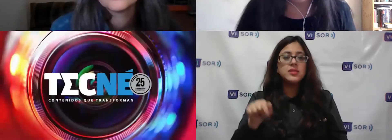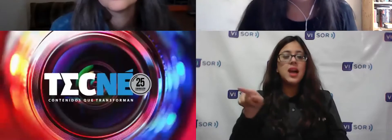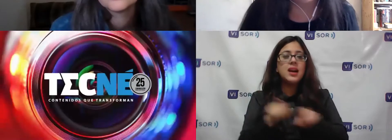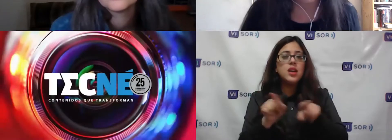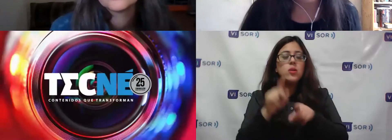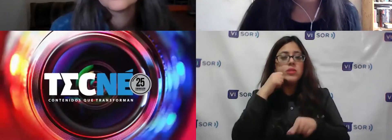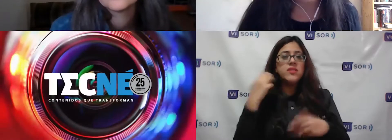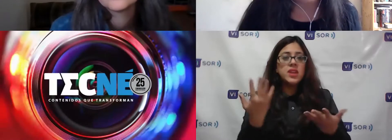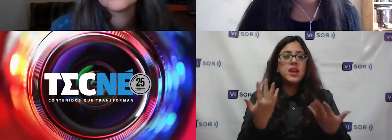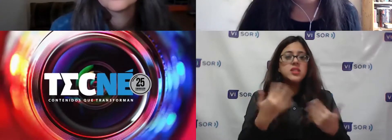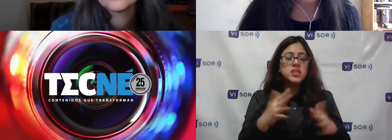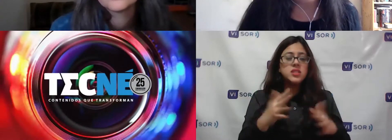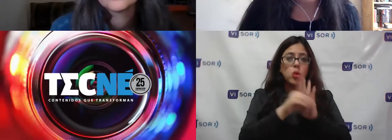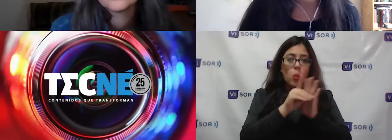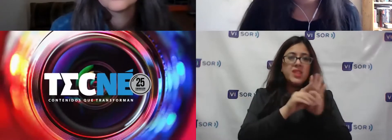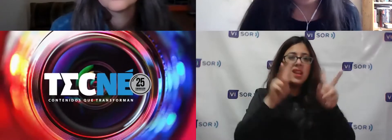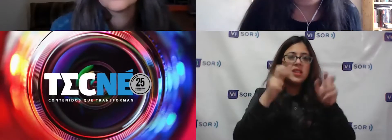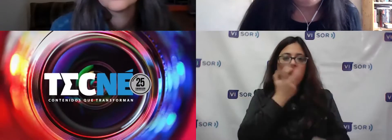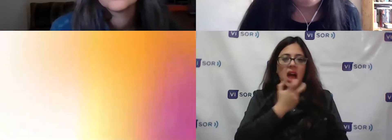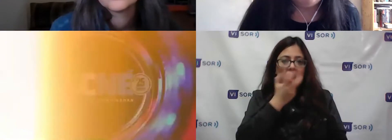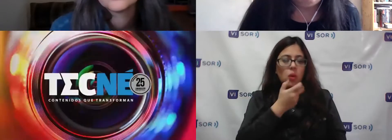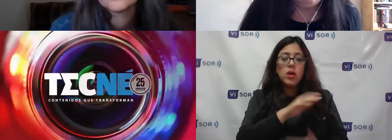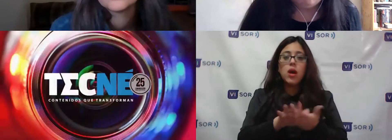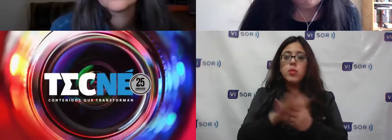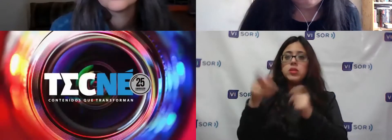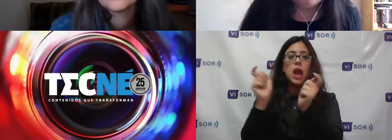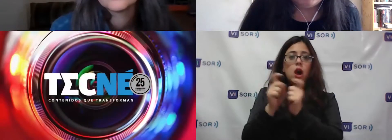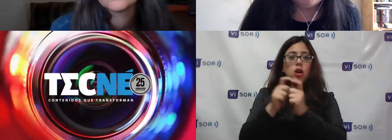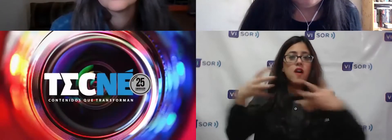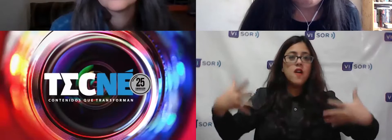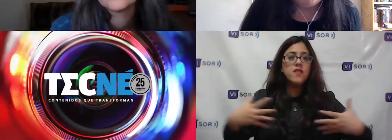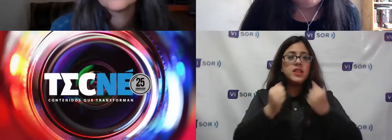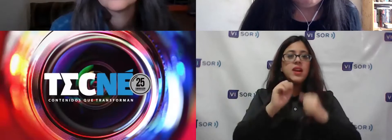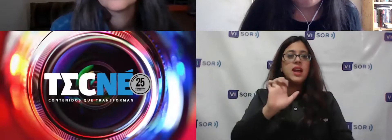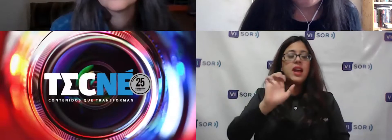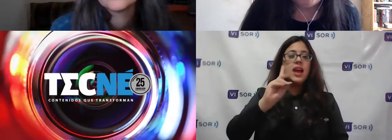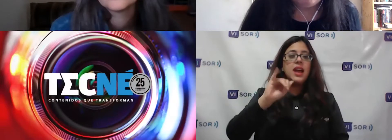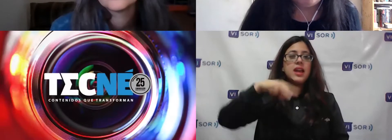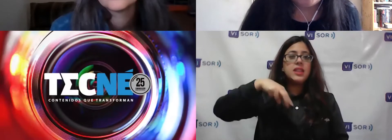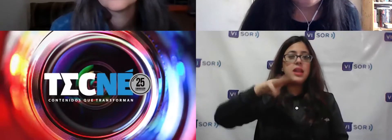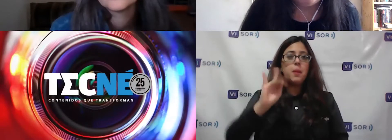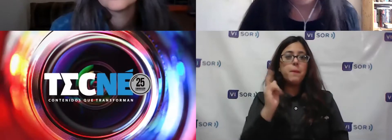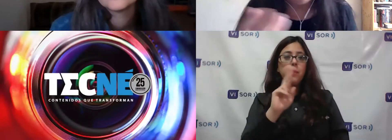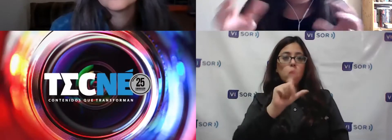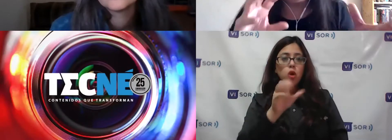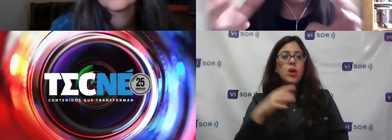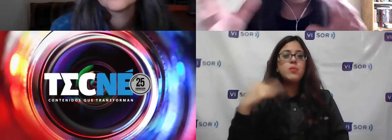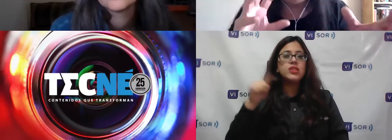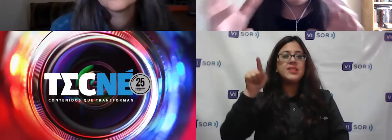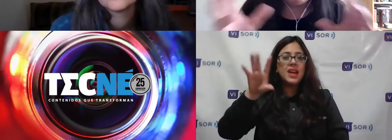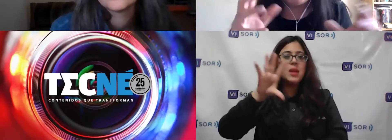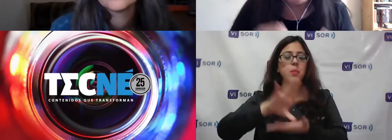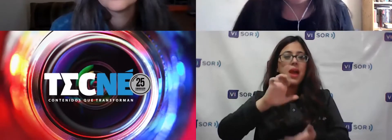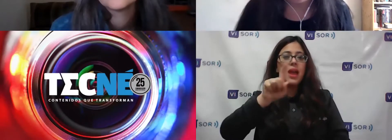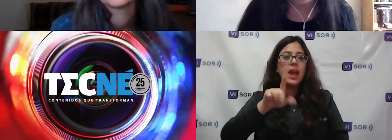muy de lenguaje y por ejemplo ese contacto el festival de edimburgo que un festival muy importante en escocia que equivale como nuestro feed